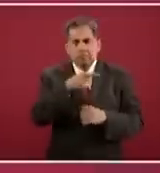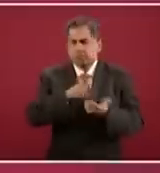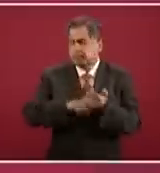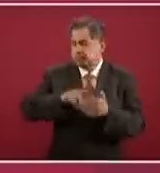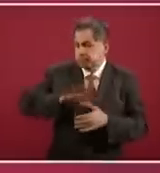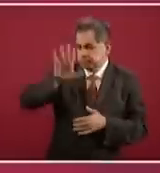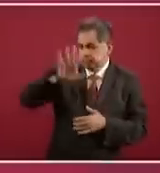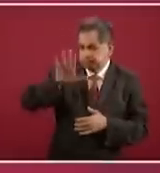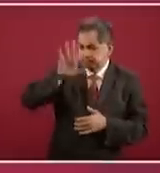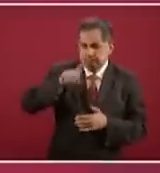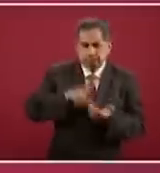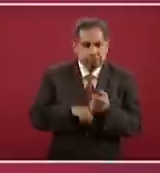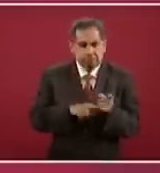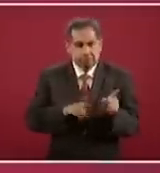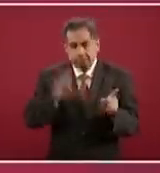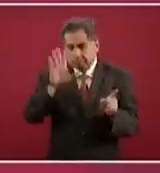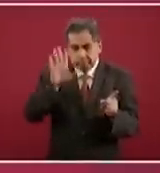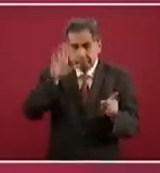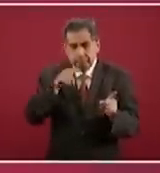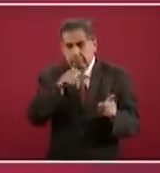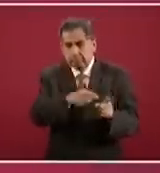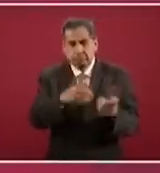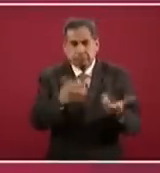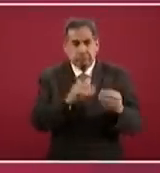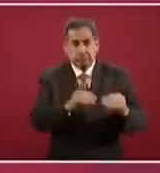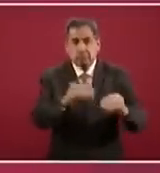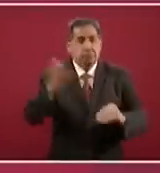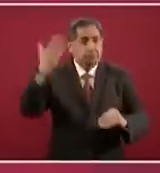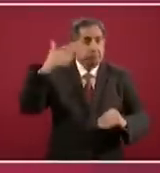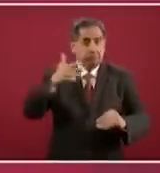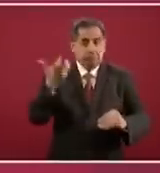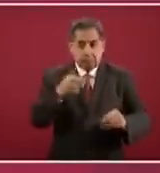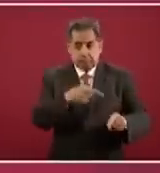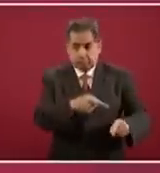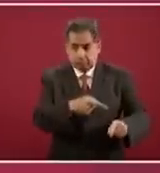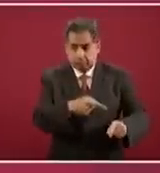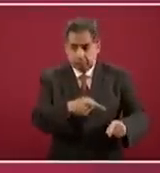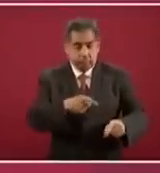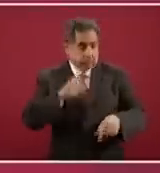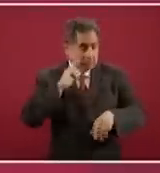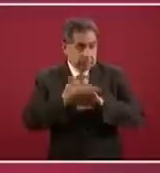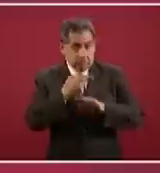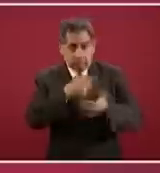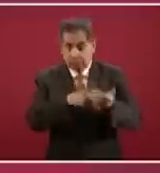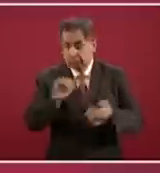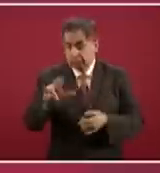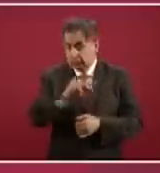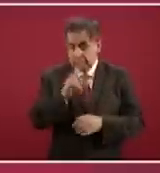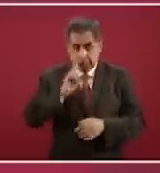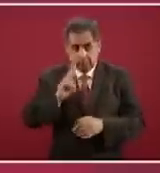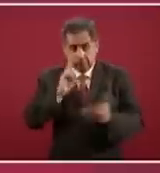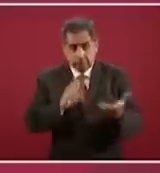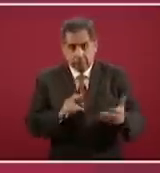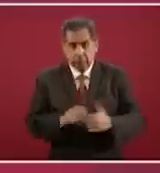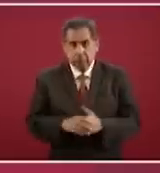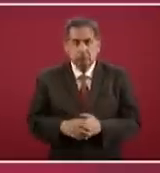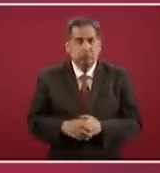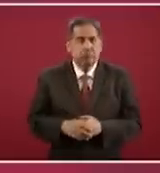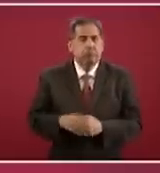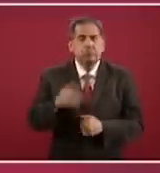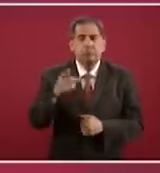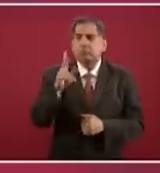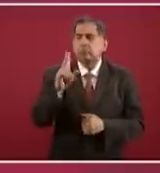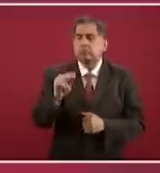presuntamente o supuestamente actuó así, si ella es responsable o no. Pero no es